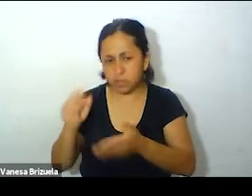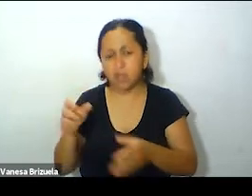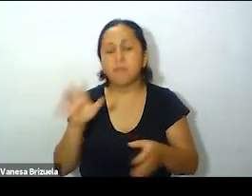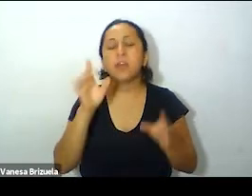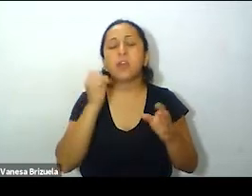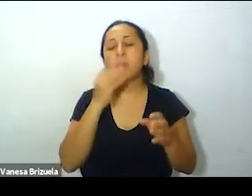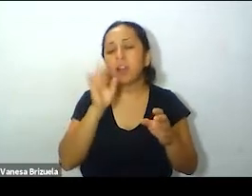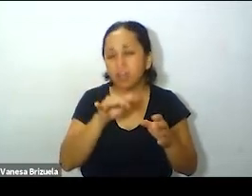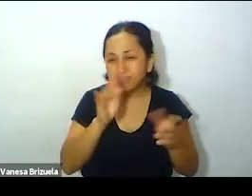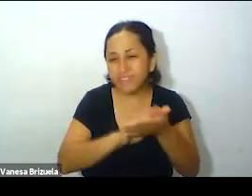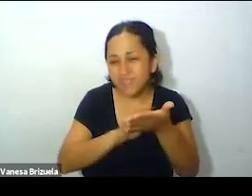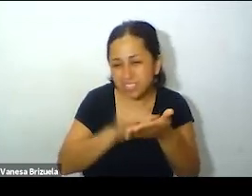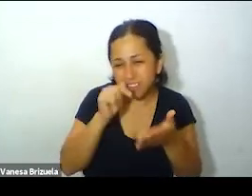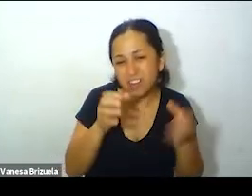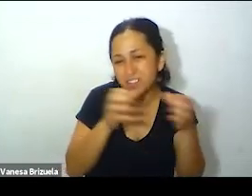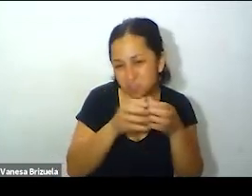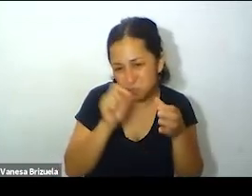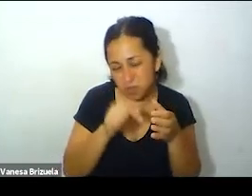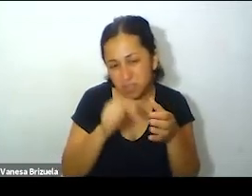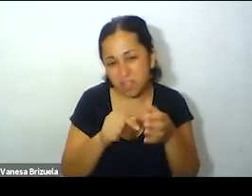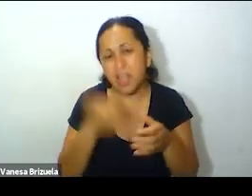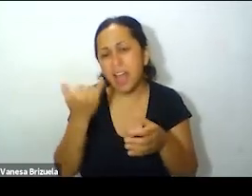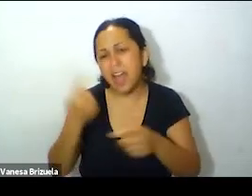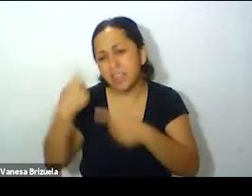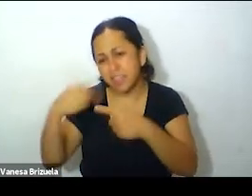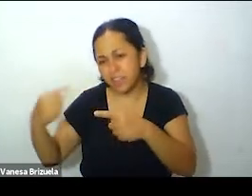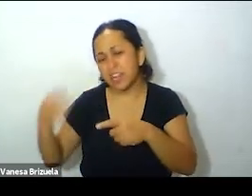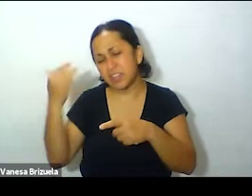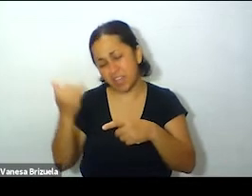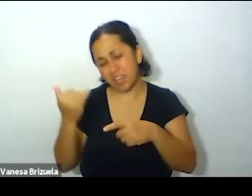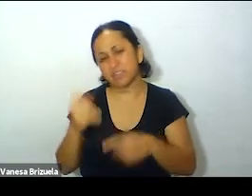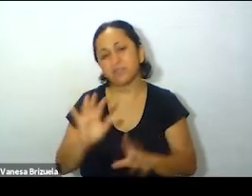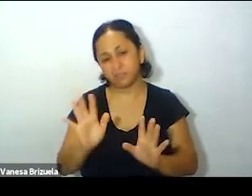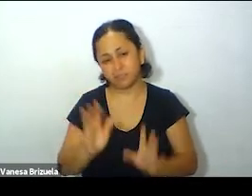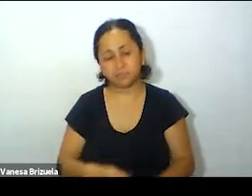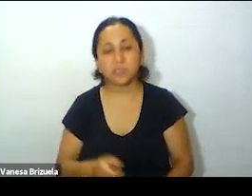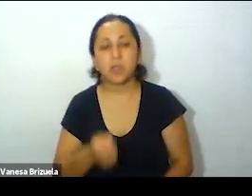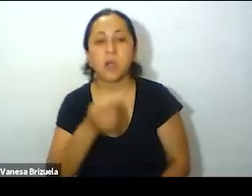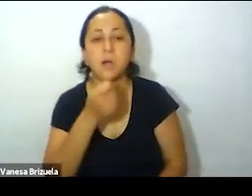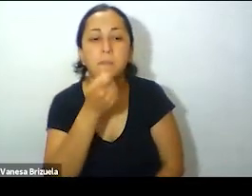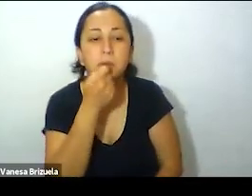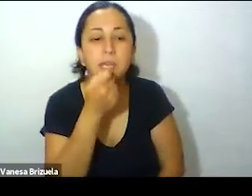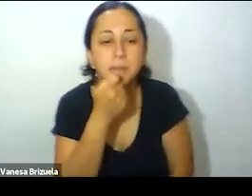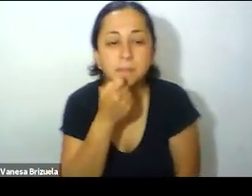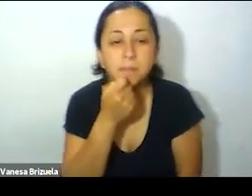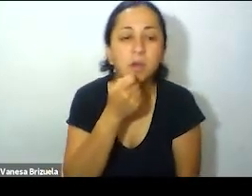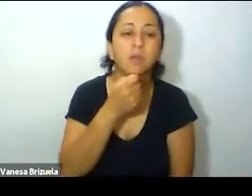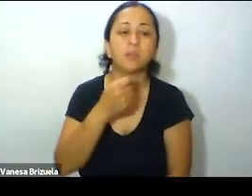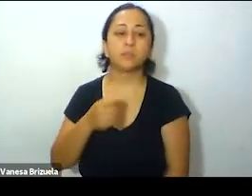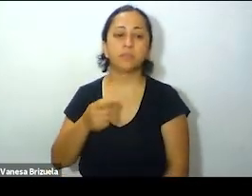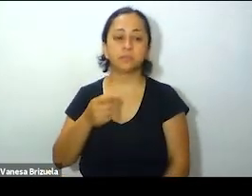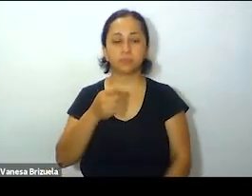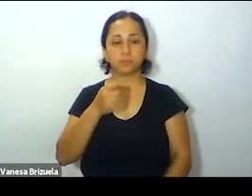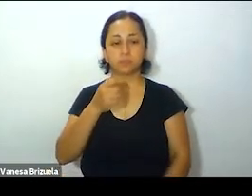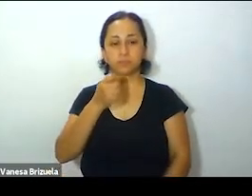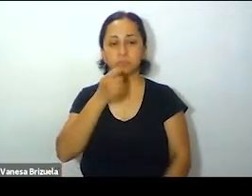grupos y a partir de ahí existen otras diferentes dentro de cada grupo. Por ejemplo,